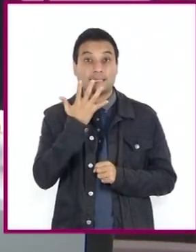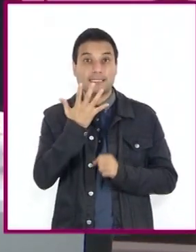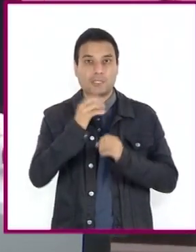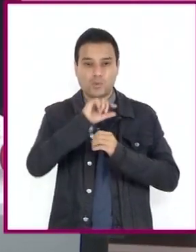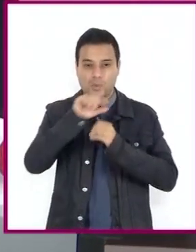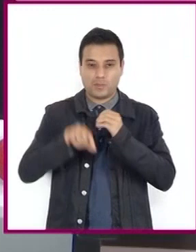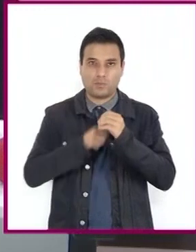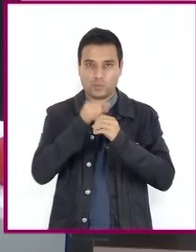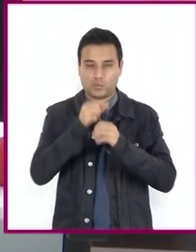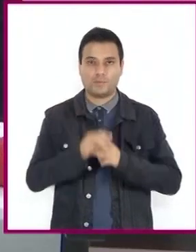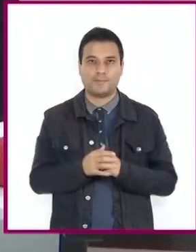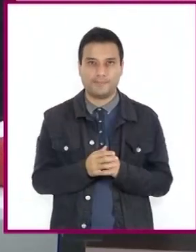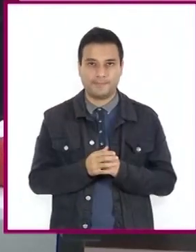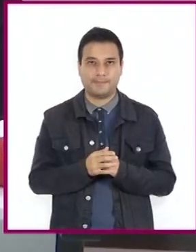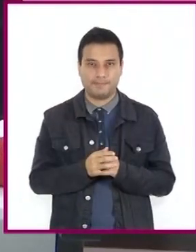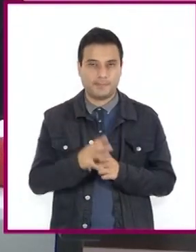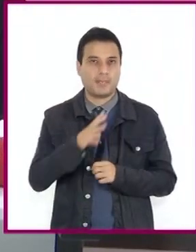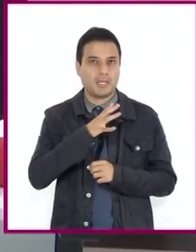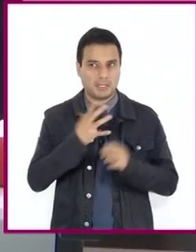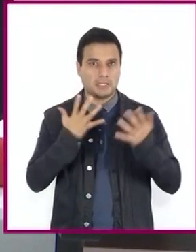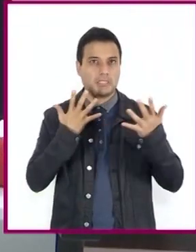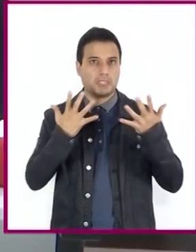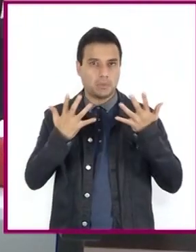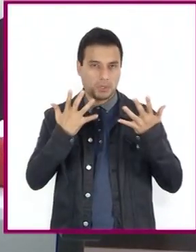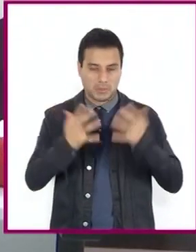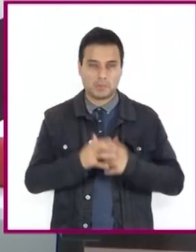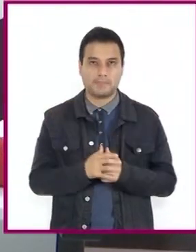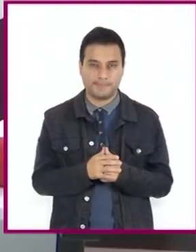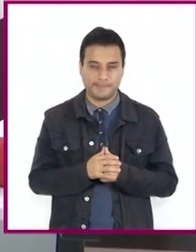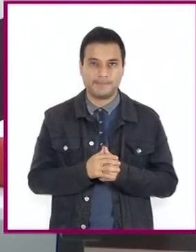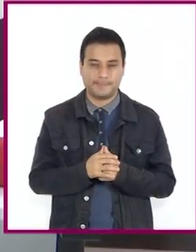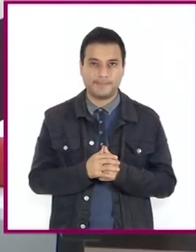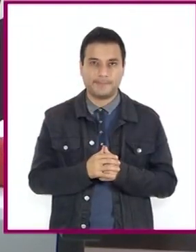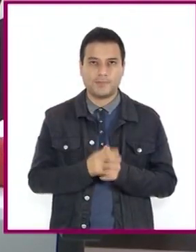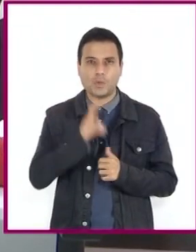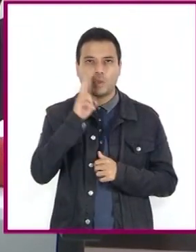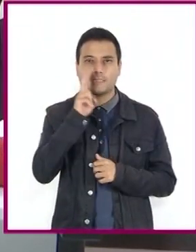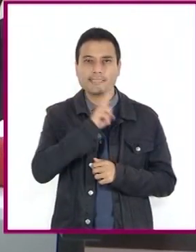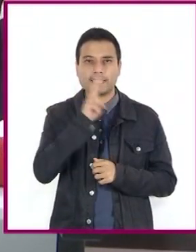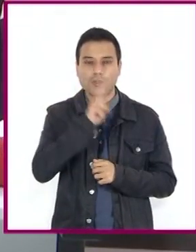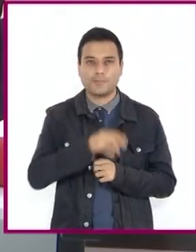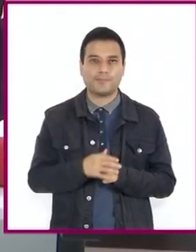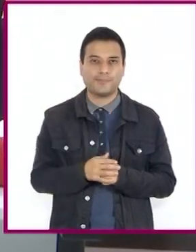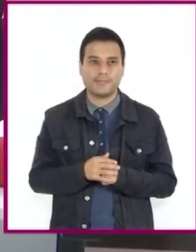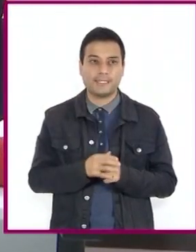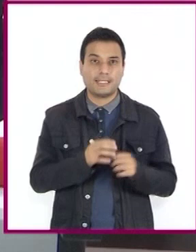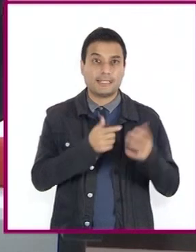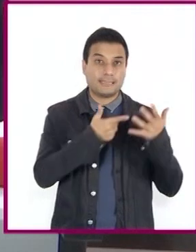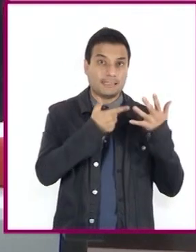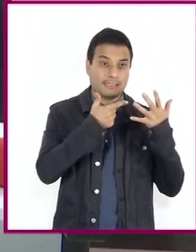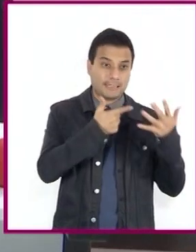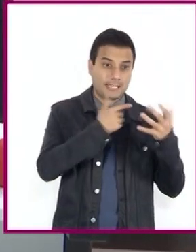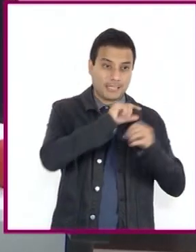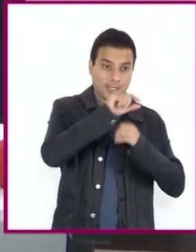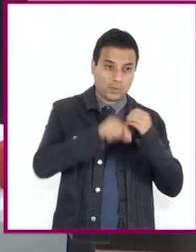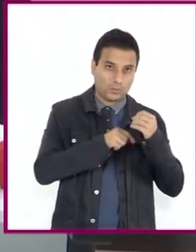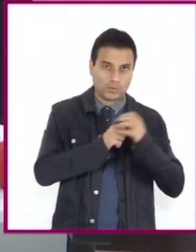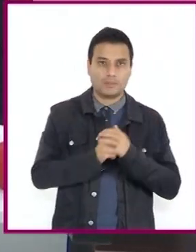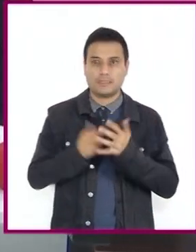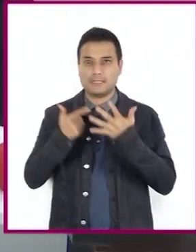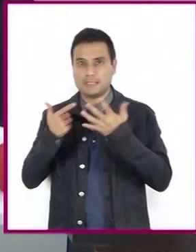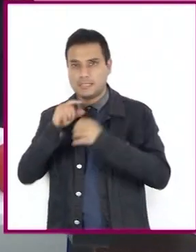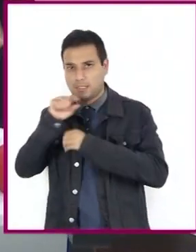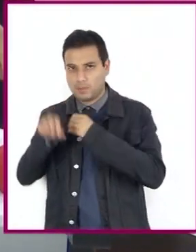lado de los reactivos, 5 átomos del lado de los productos. Oxígeno, 7 átomos del lado de los reactivos,